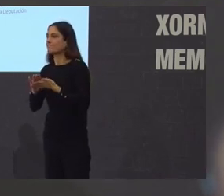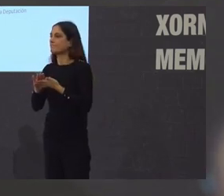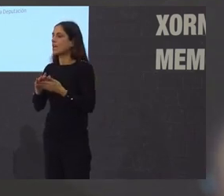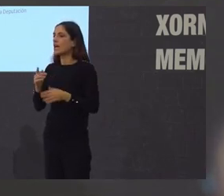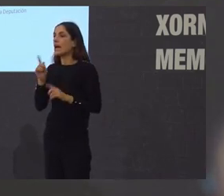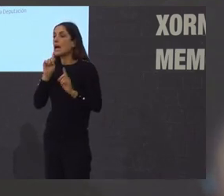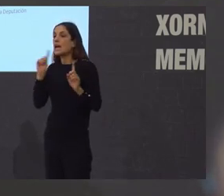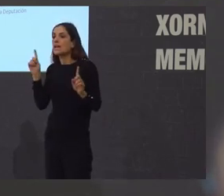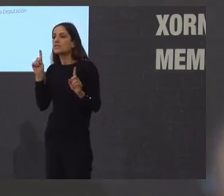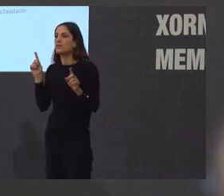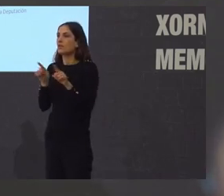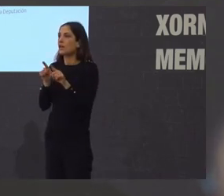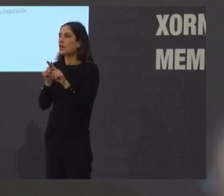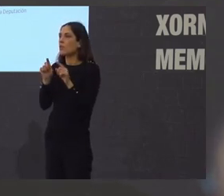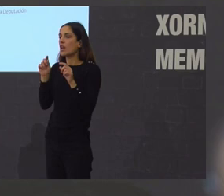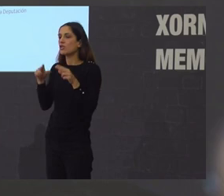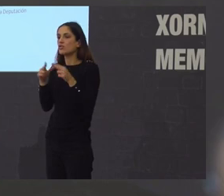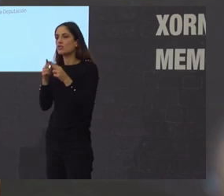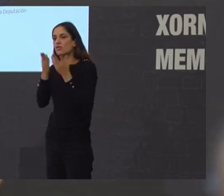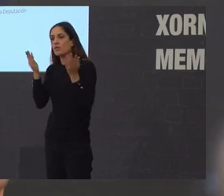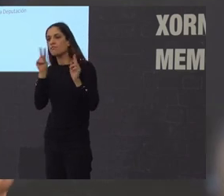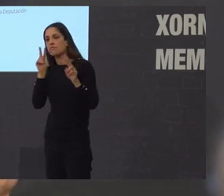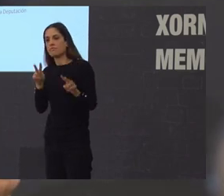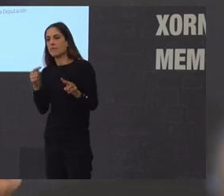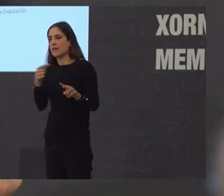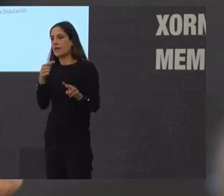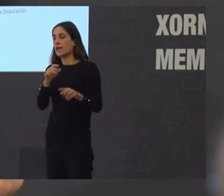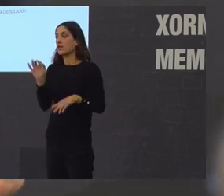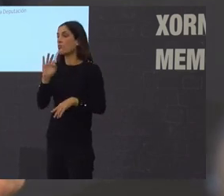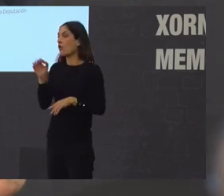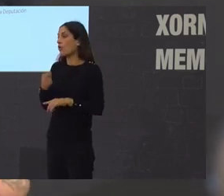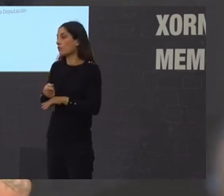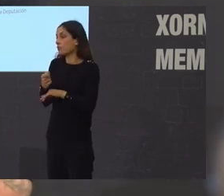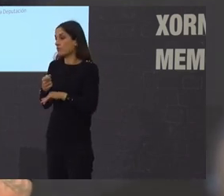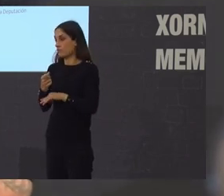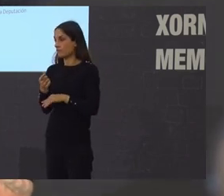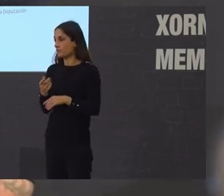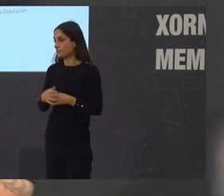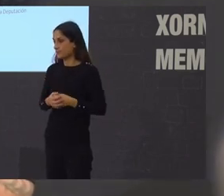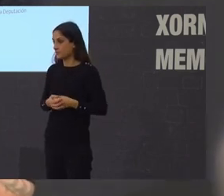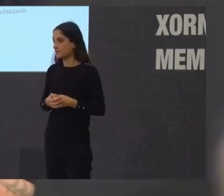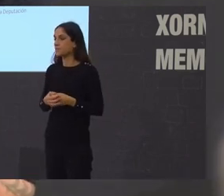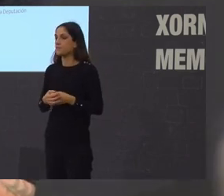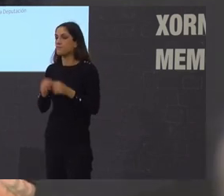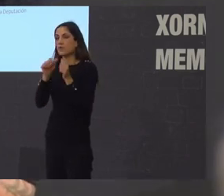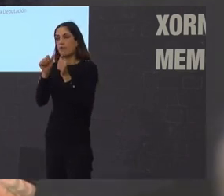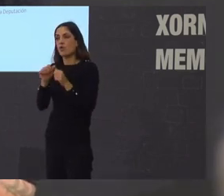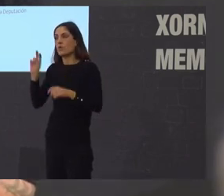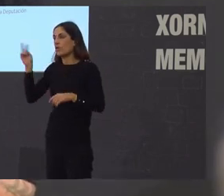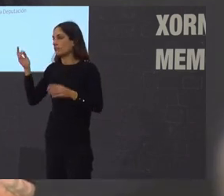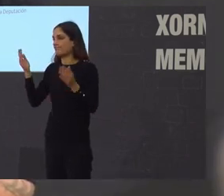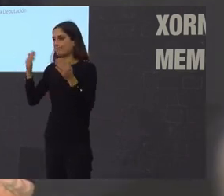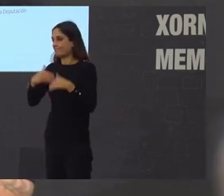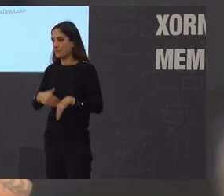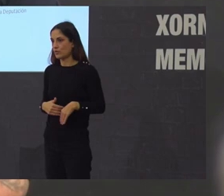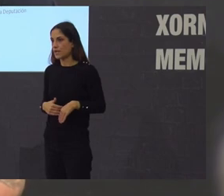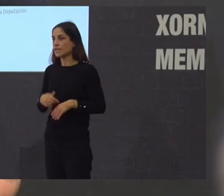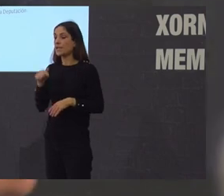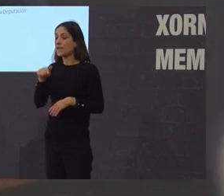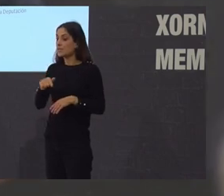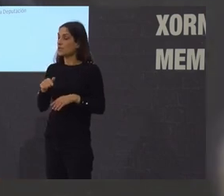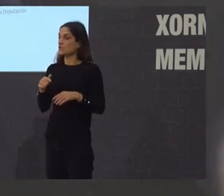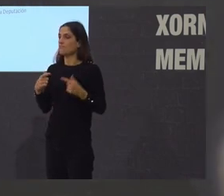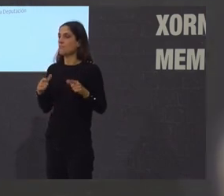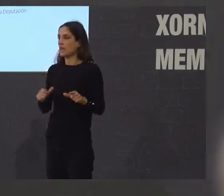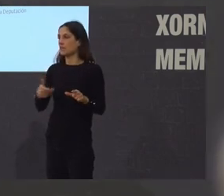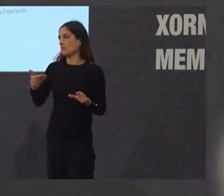o les obligan o no hay otra manera de hacerlo. Y es en este momento, esa es la parte fundamental a la que llegamos